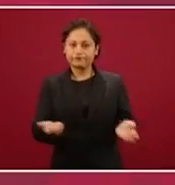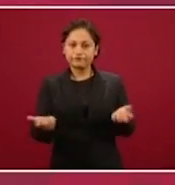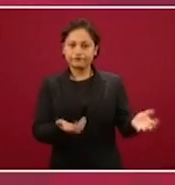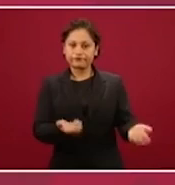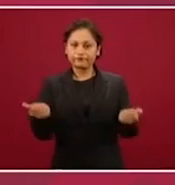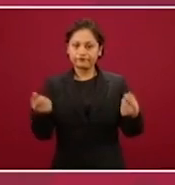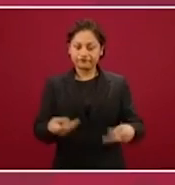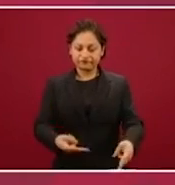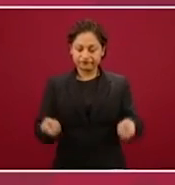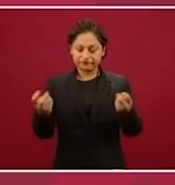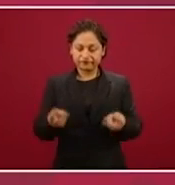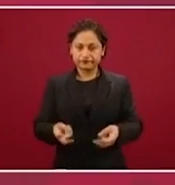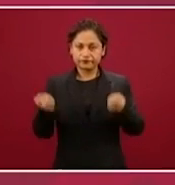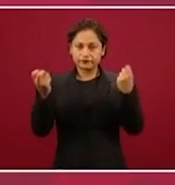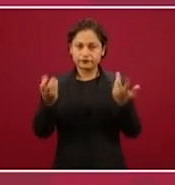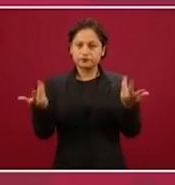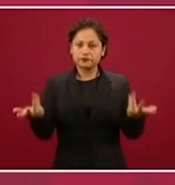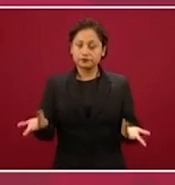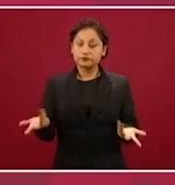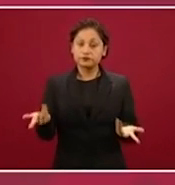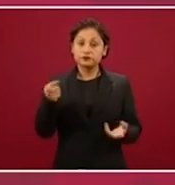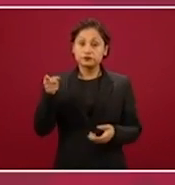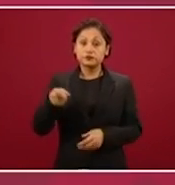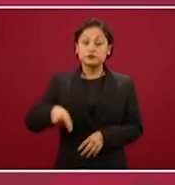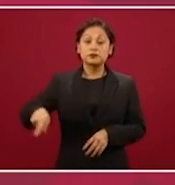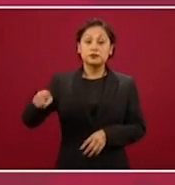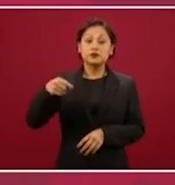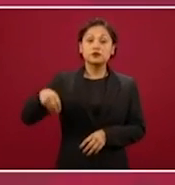el traslado de bienes públicos